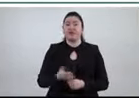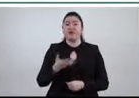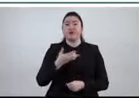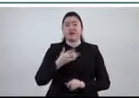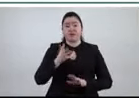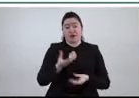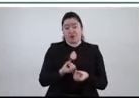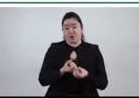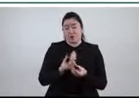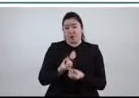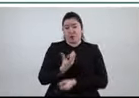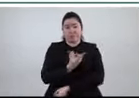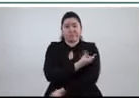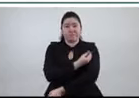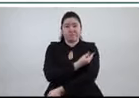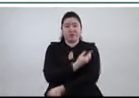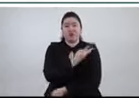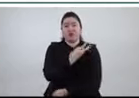aplicado a